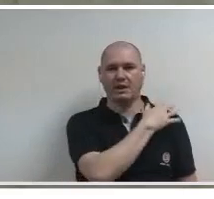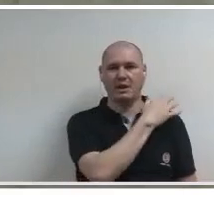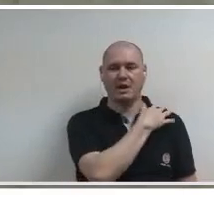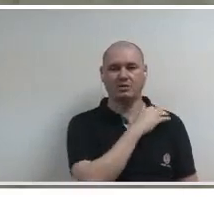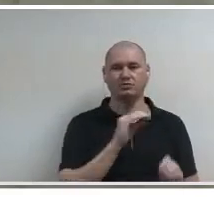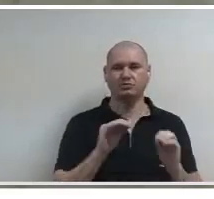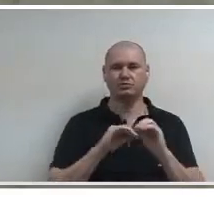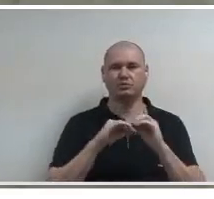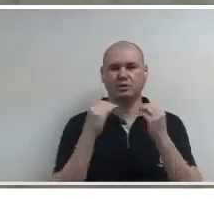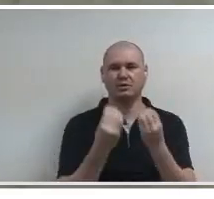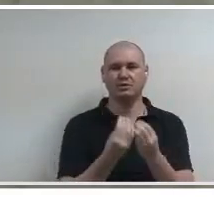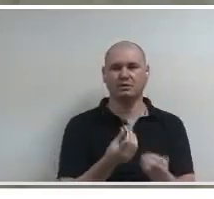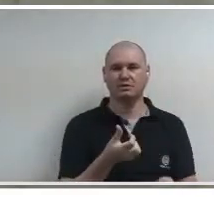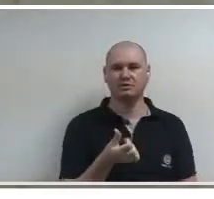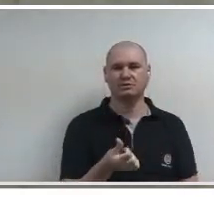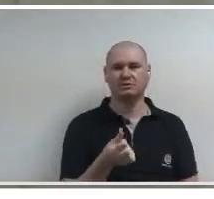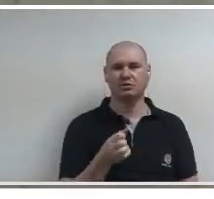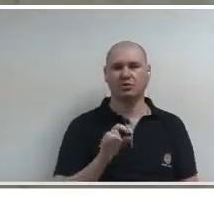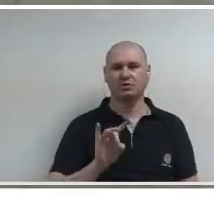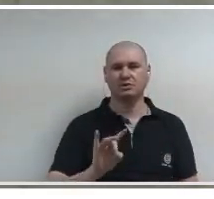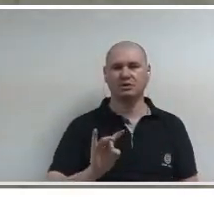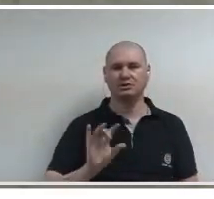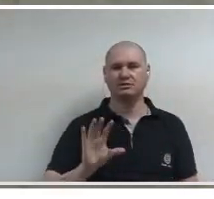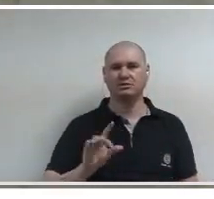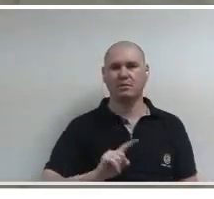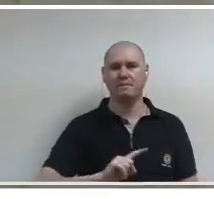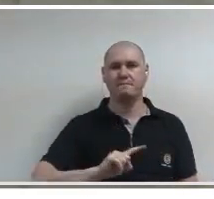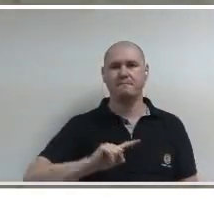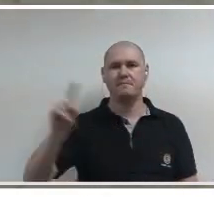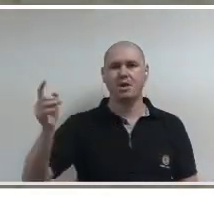informe ya recibido de la directora general,